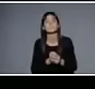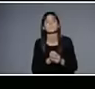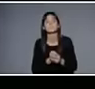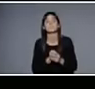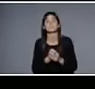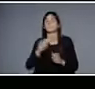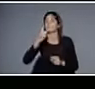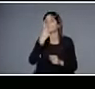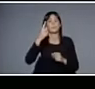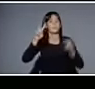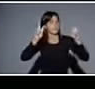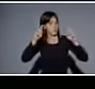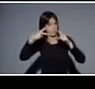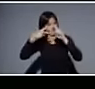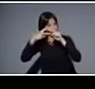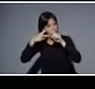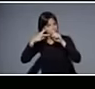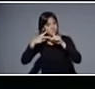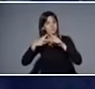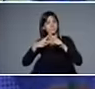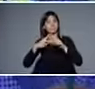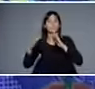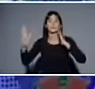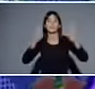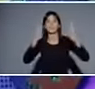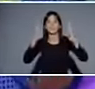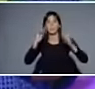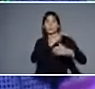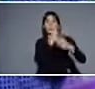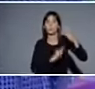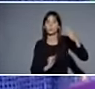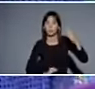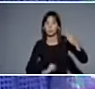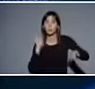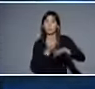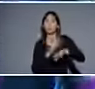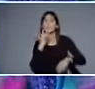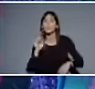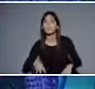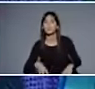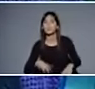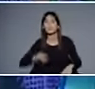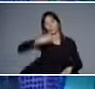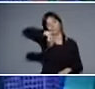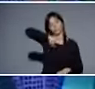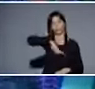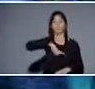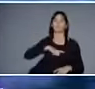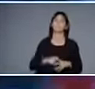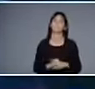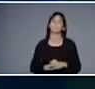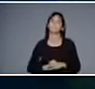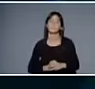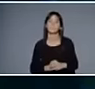nuestro primer tema. En tiempo de crisis, la culpa es nuestra.